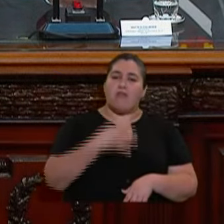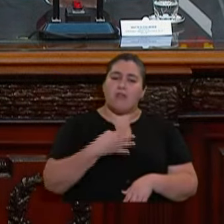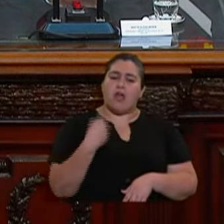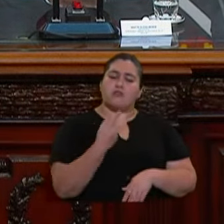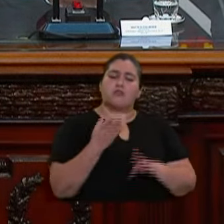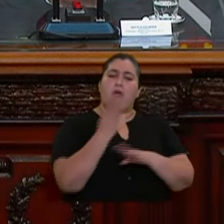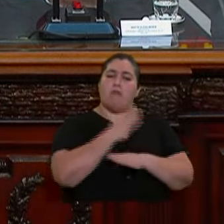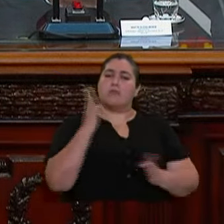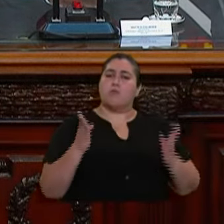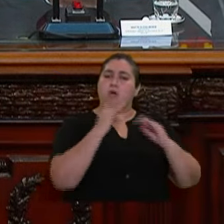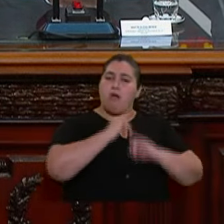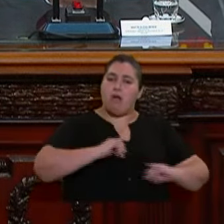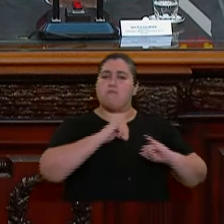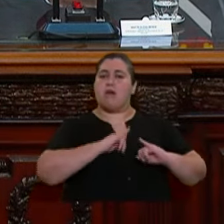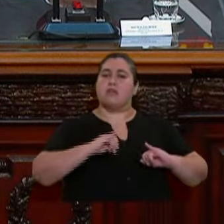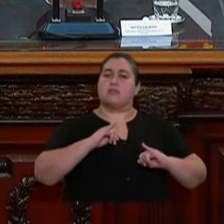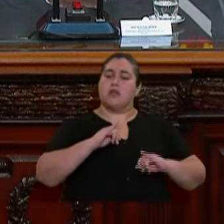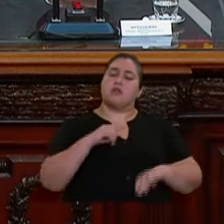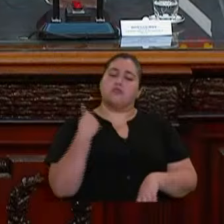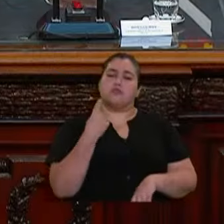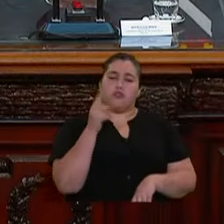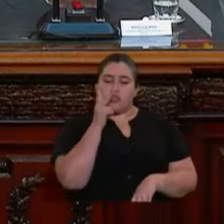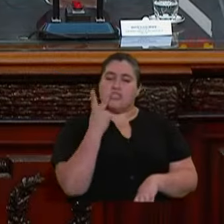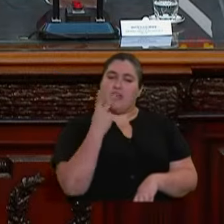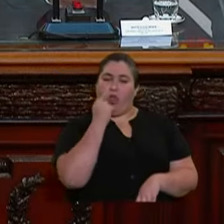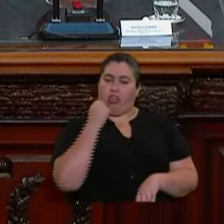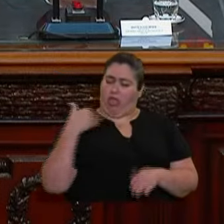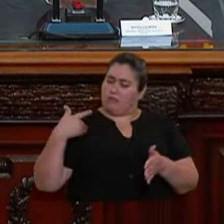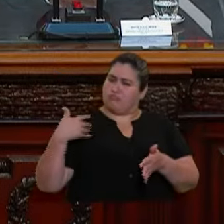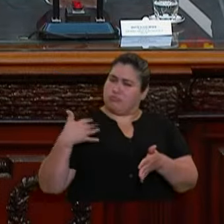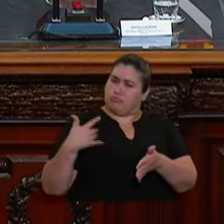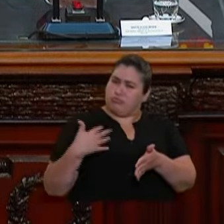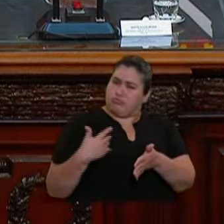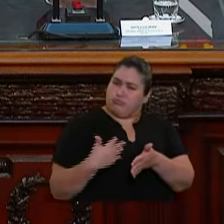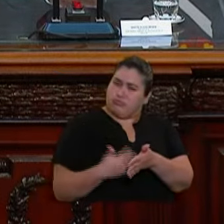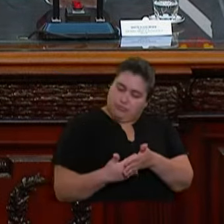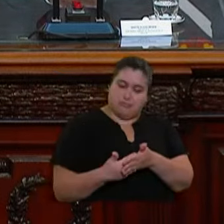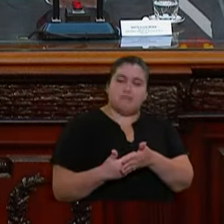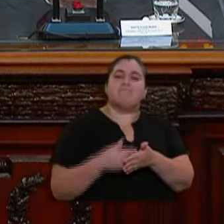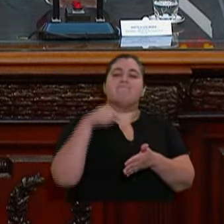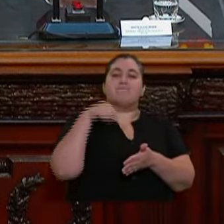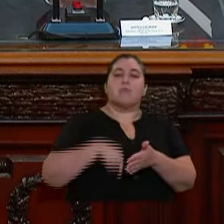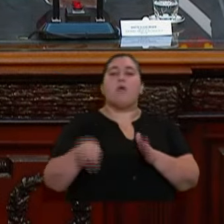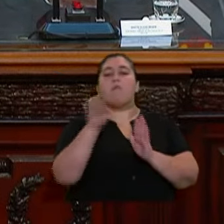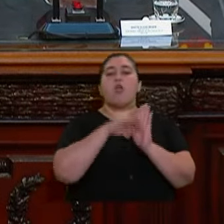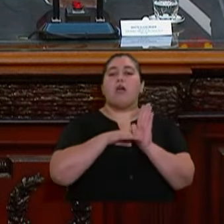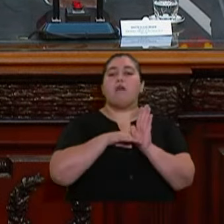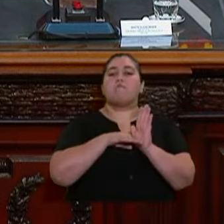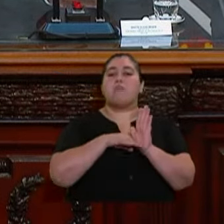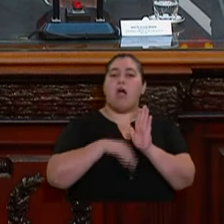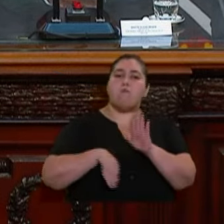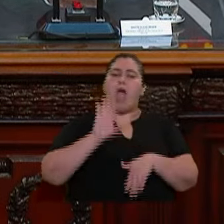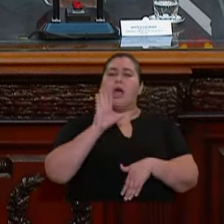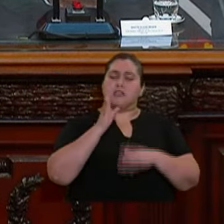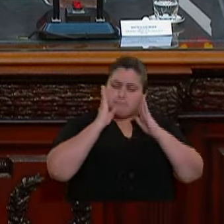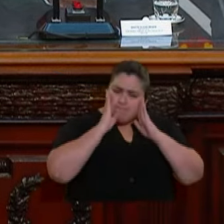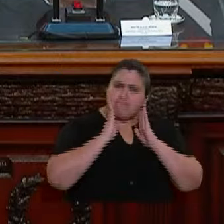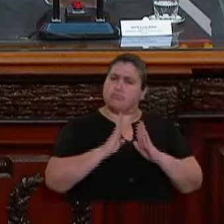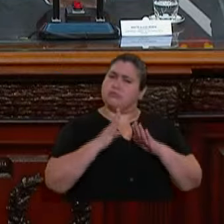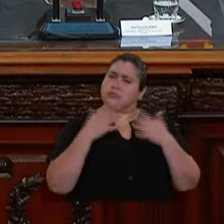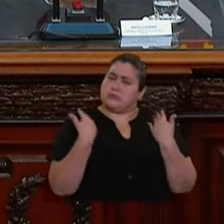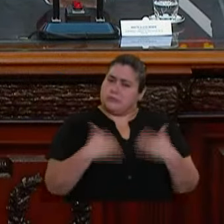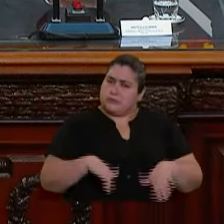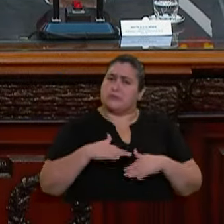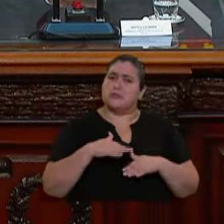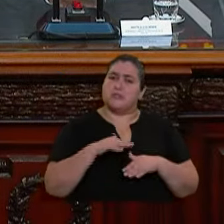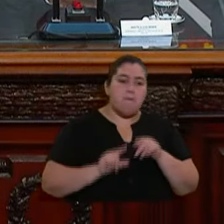campaña, durante nuestros primeros 82 días en funciones hemos llevado adelante el programa de gobierno más ambicioso del cual se tenga